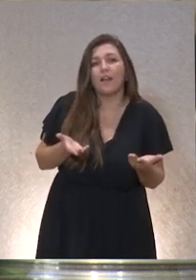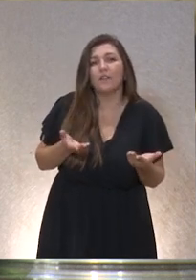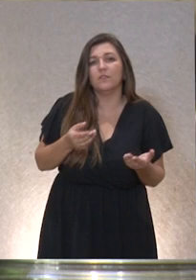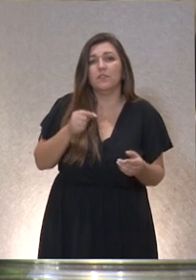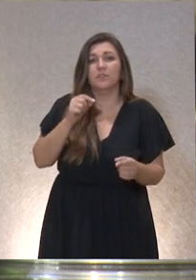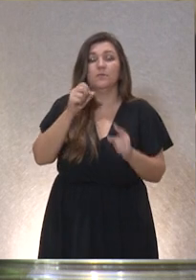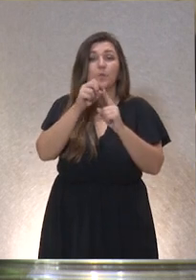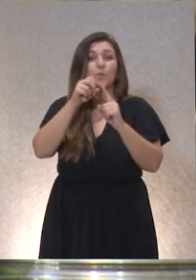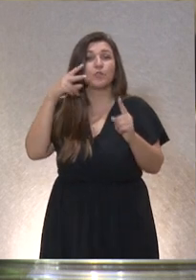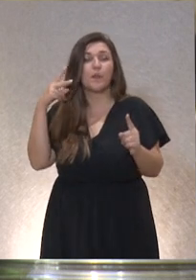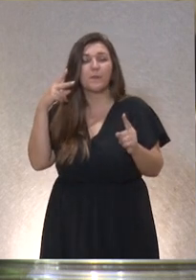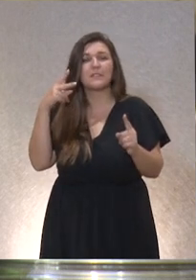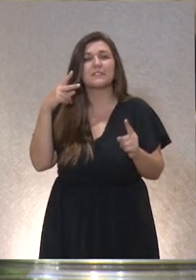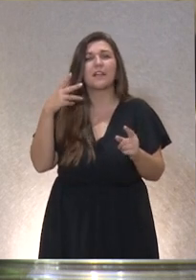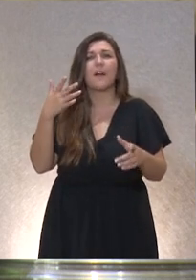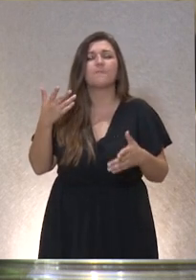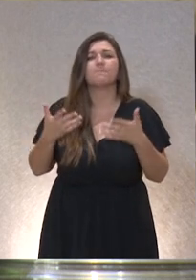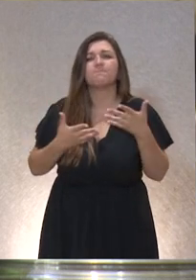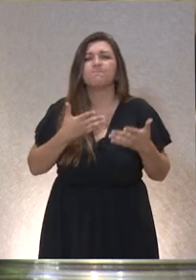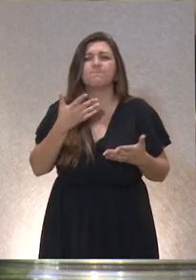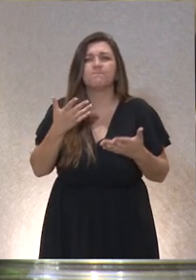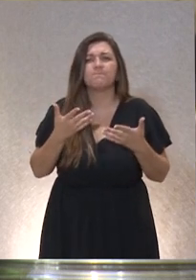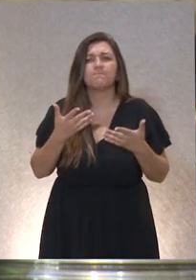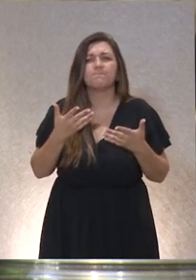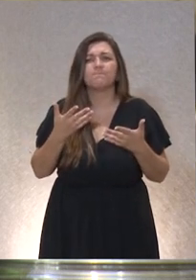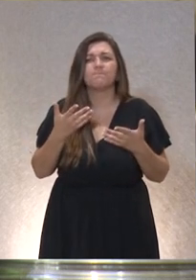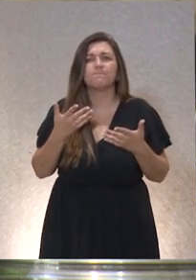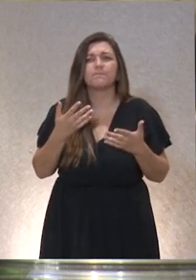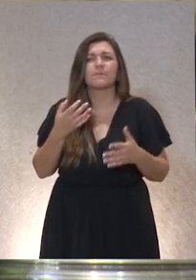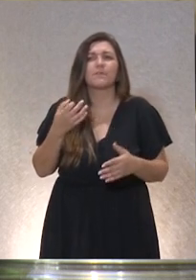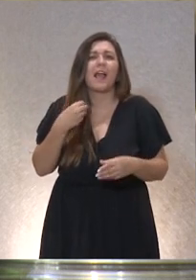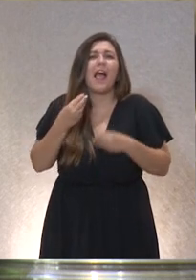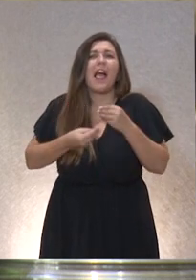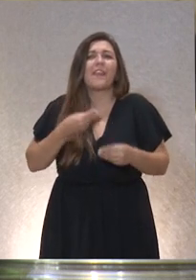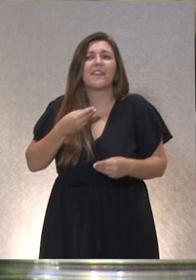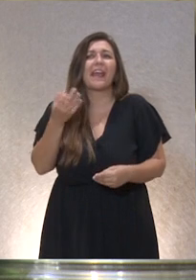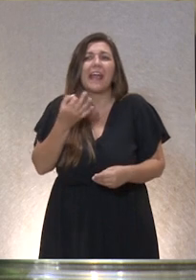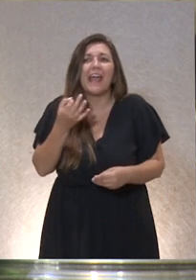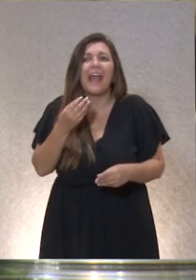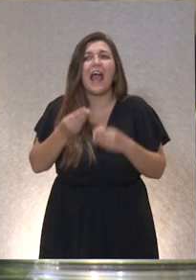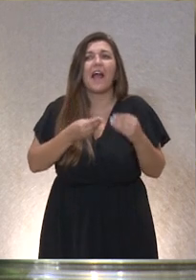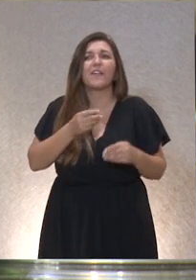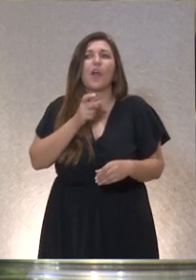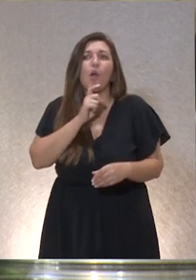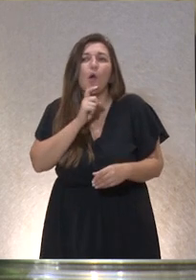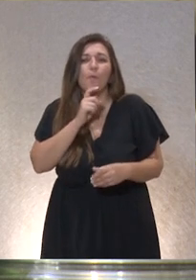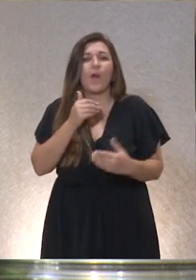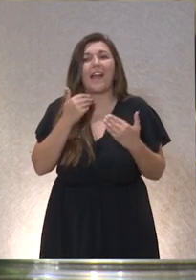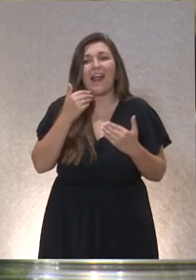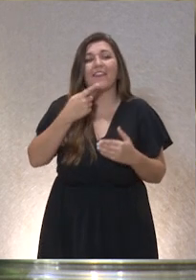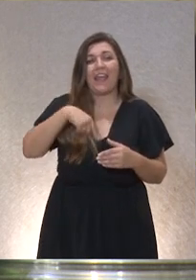desde su percepción eh En qué qué qué qué tuvieron que hacer y cómo lo hicieron y gracias a que lo